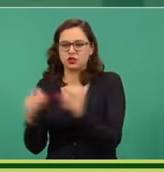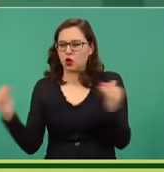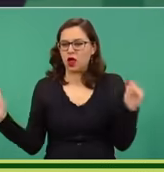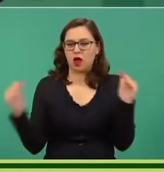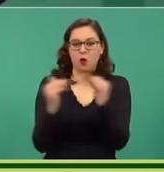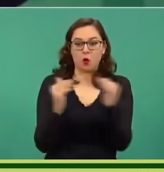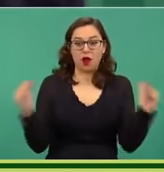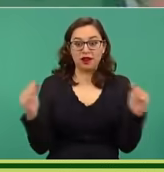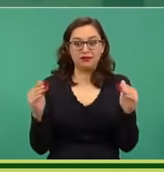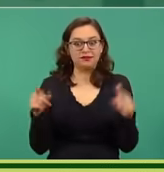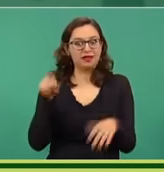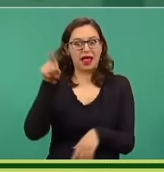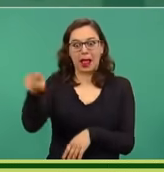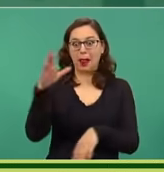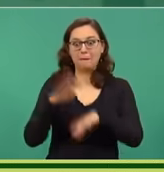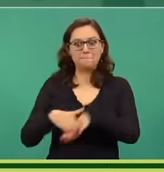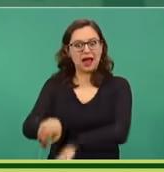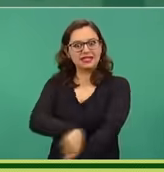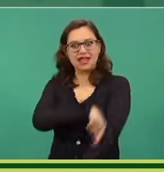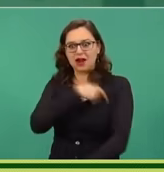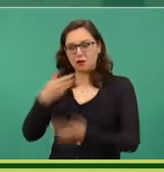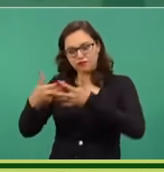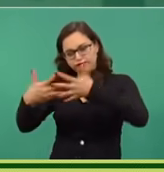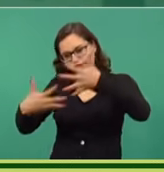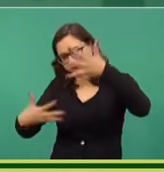y hay muchísimos más insultos